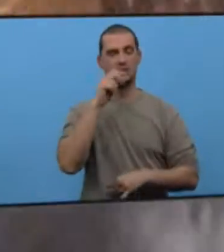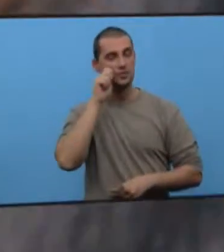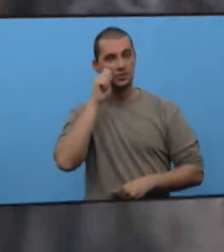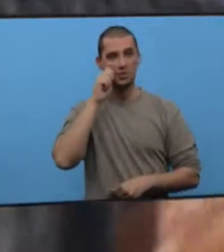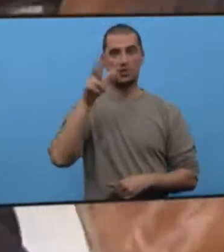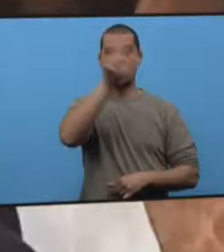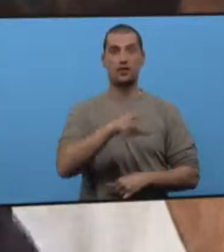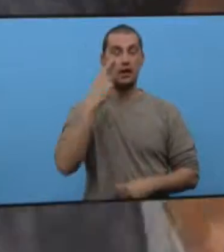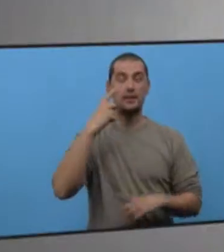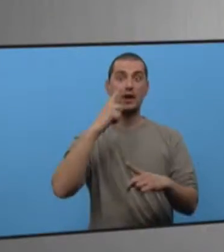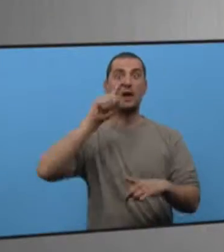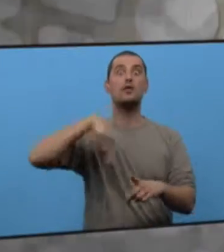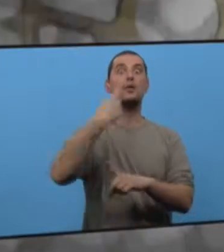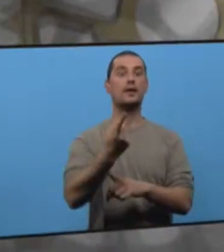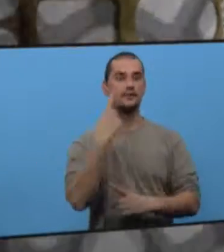para o ano que ven.